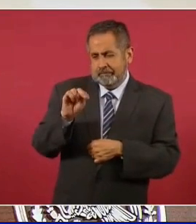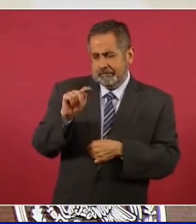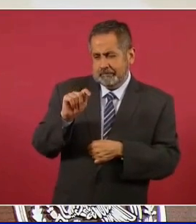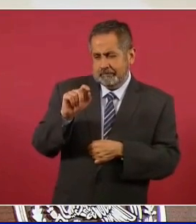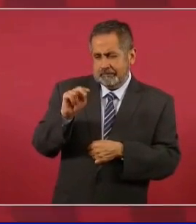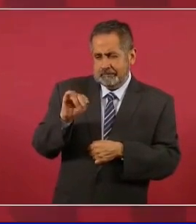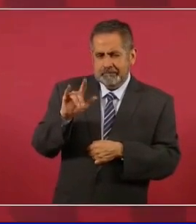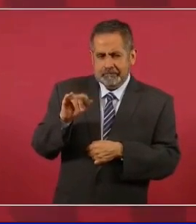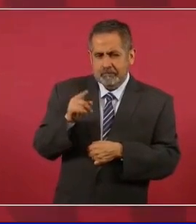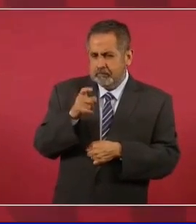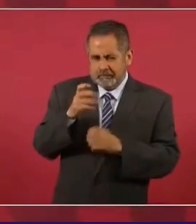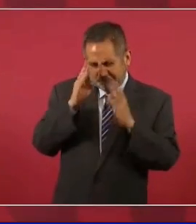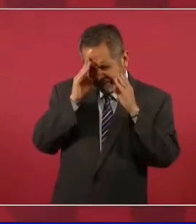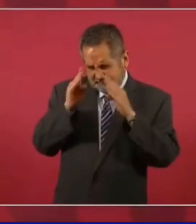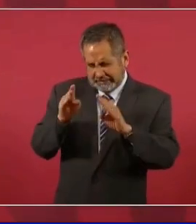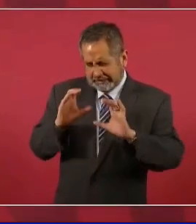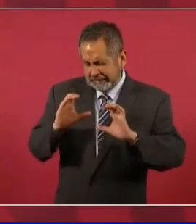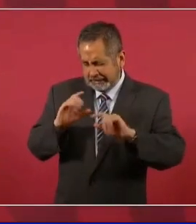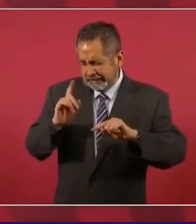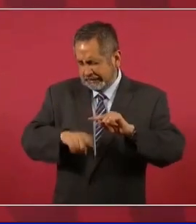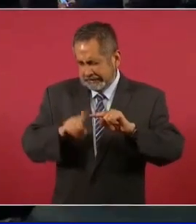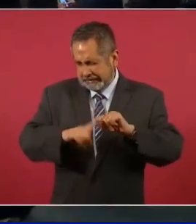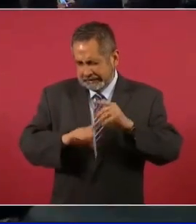sobre eso estamos enfocándonos